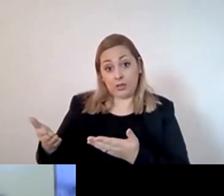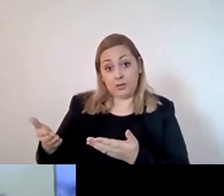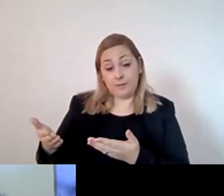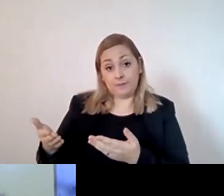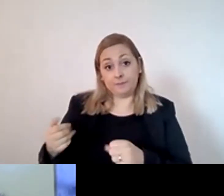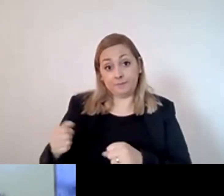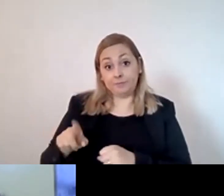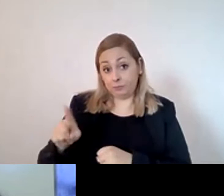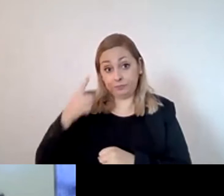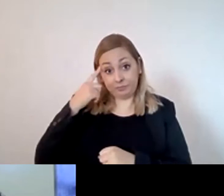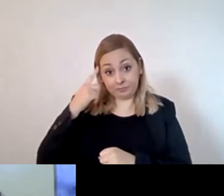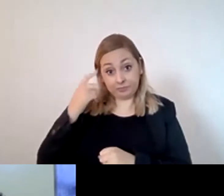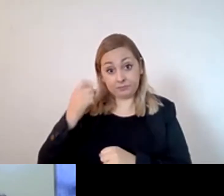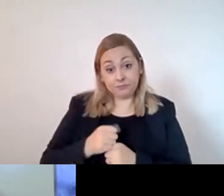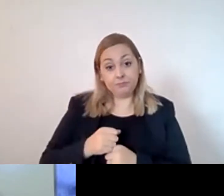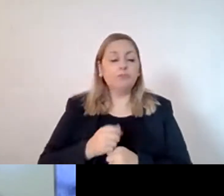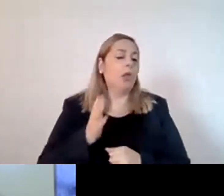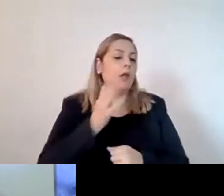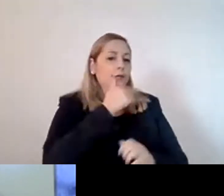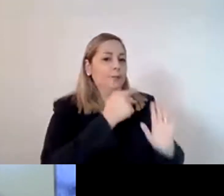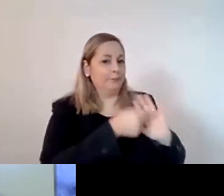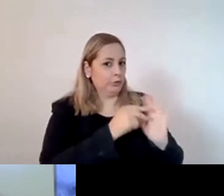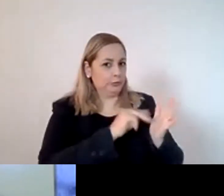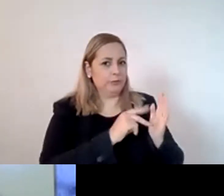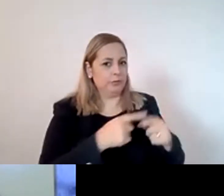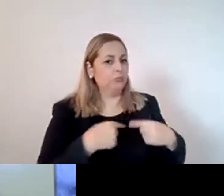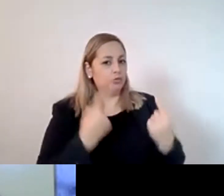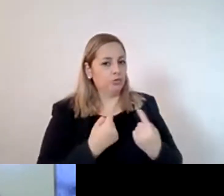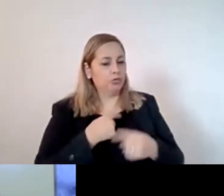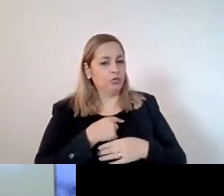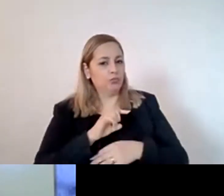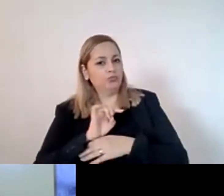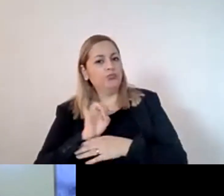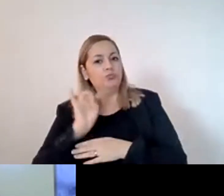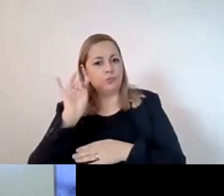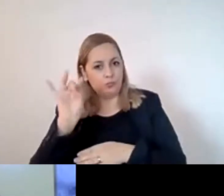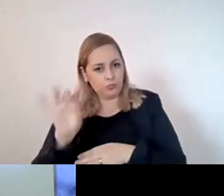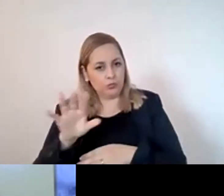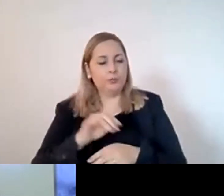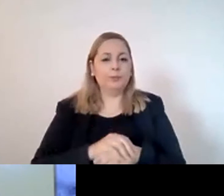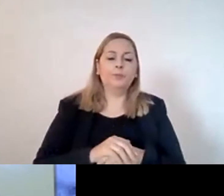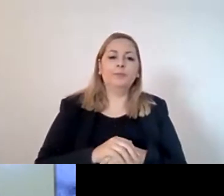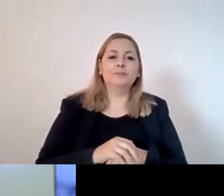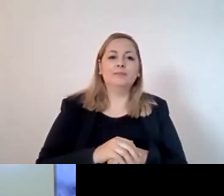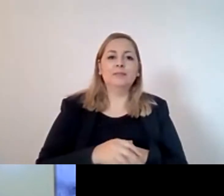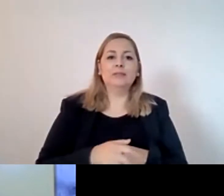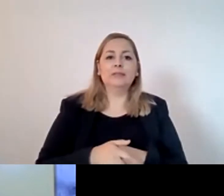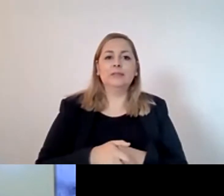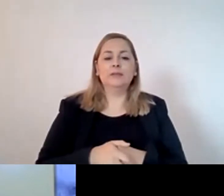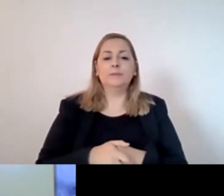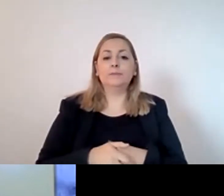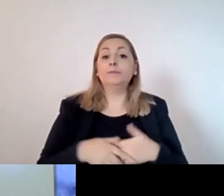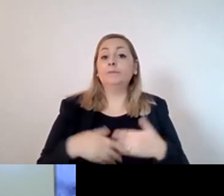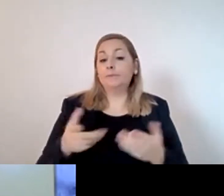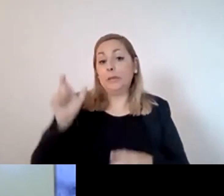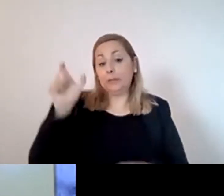¿Te parece? Ningún problema. Nosotros se lo hacemos llegar. Uh-huh. Así que la